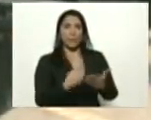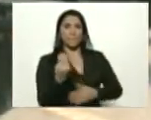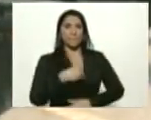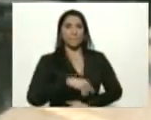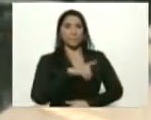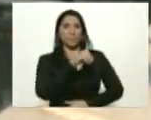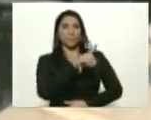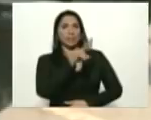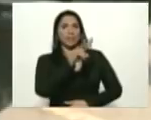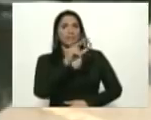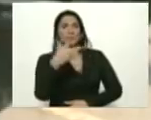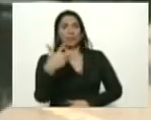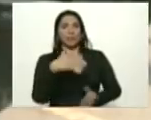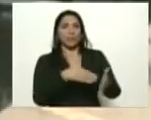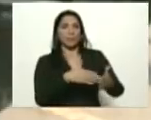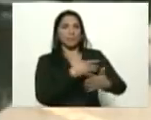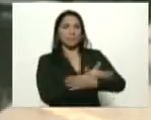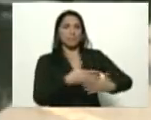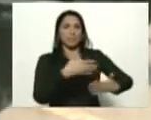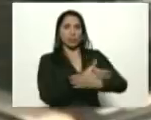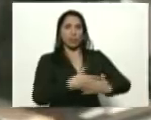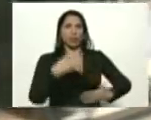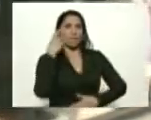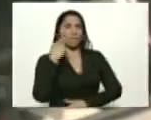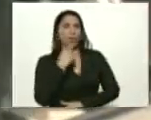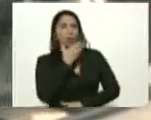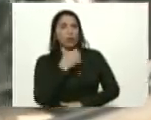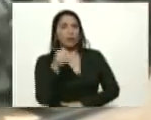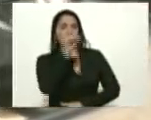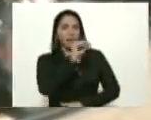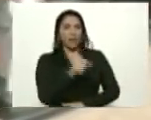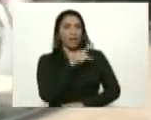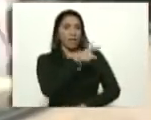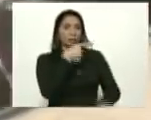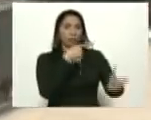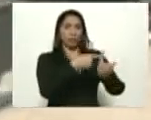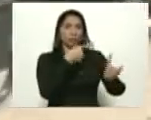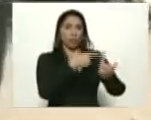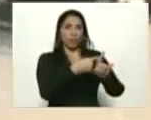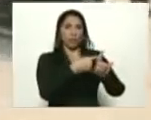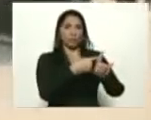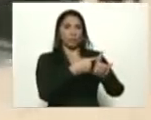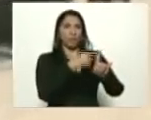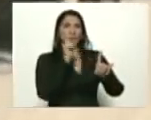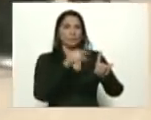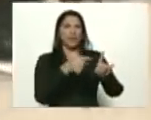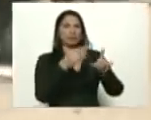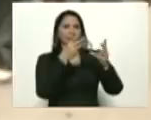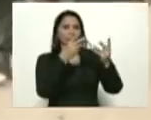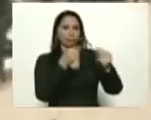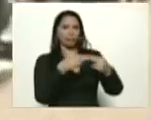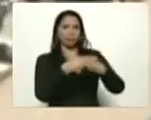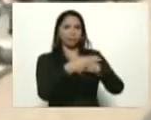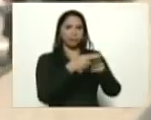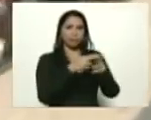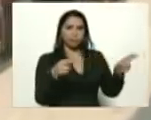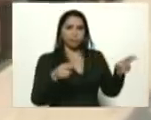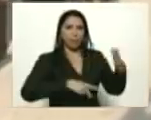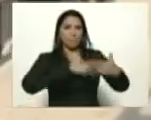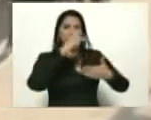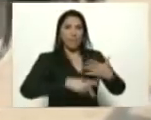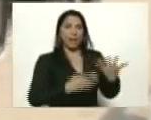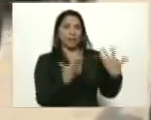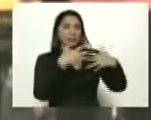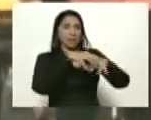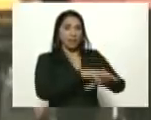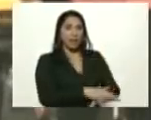de 123 mil millones de bolívares. Esto se suma a la cantidad de hectáreas en un plan integral